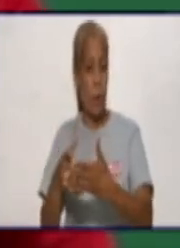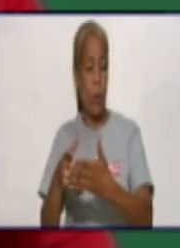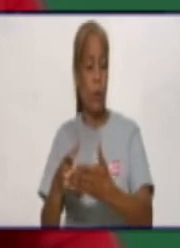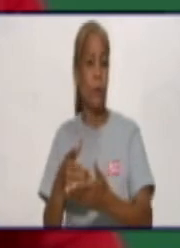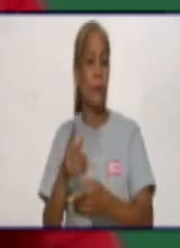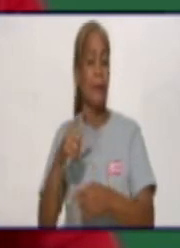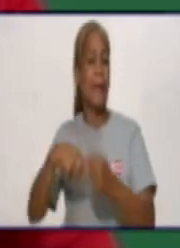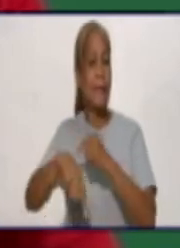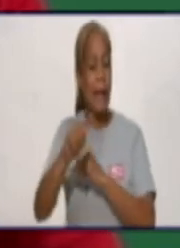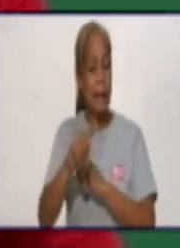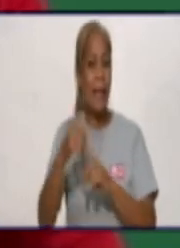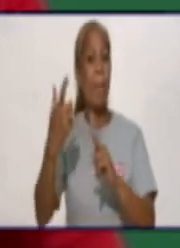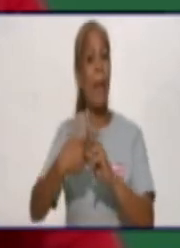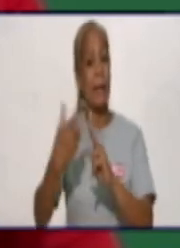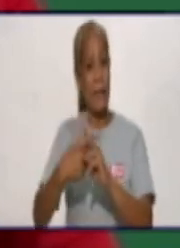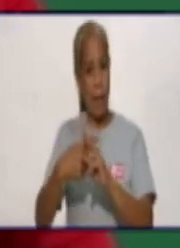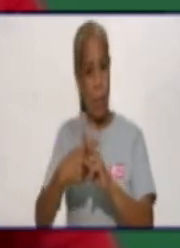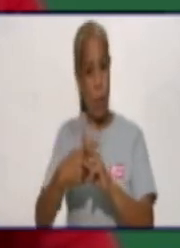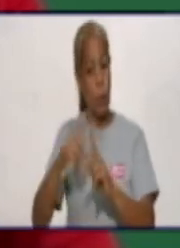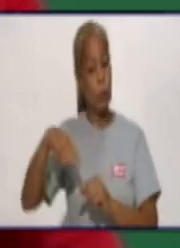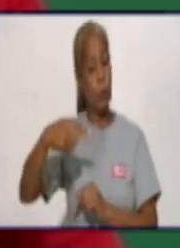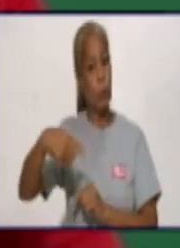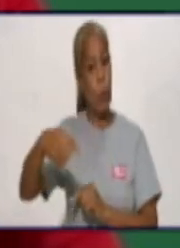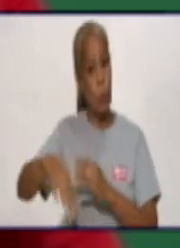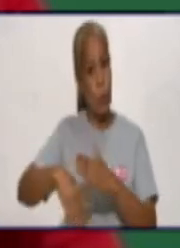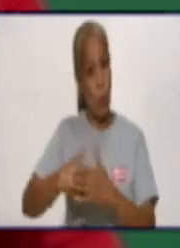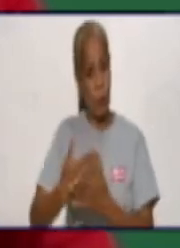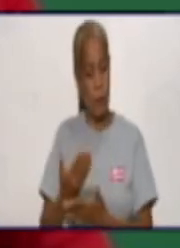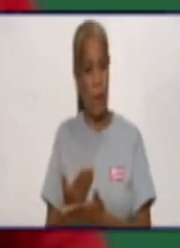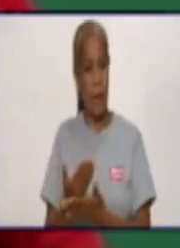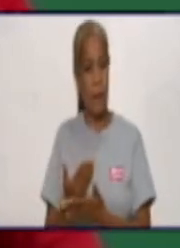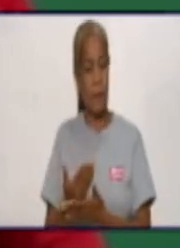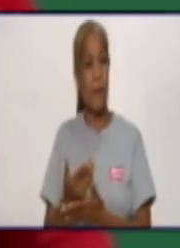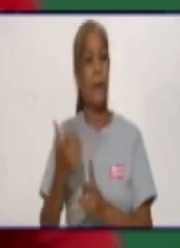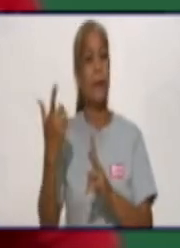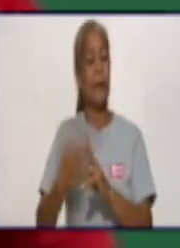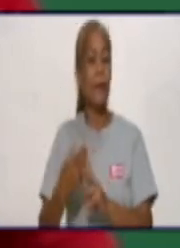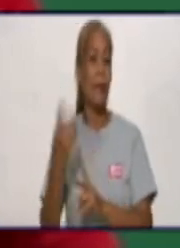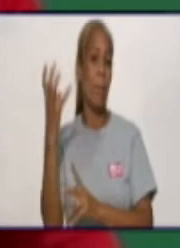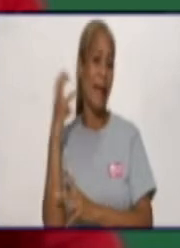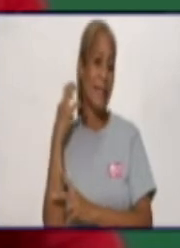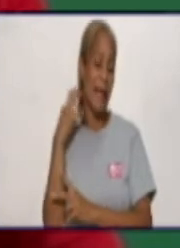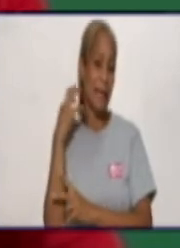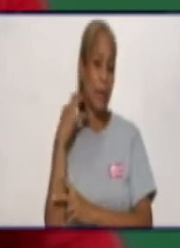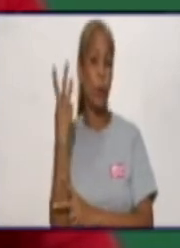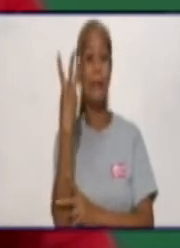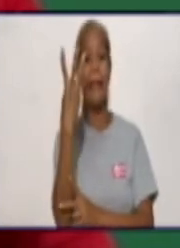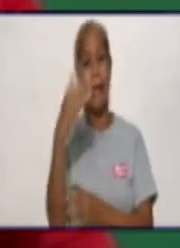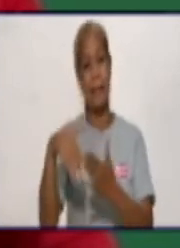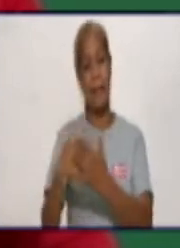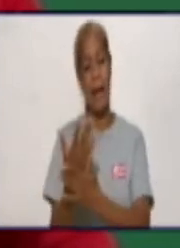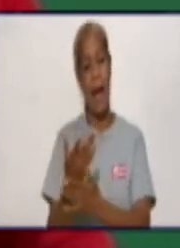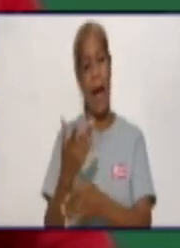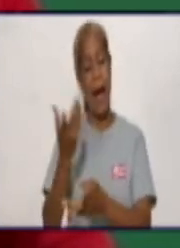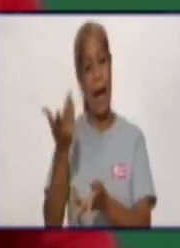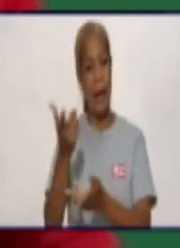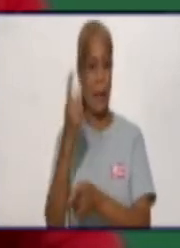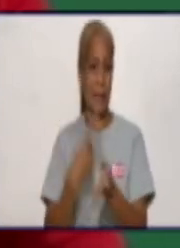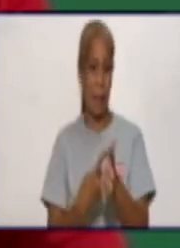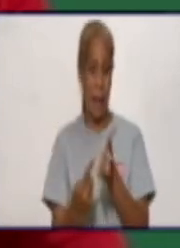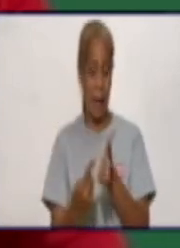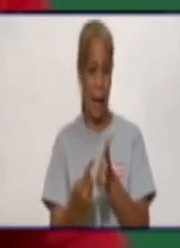diaria a todos los días desde aquí de la de la ciudad de bayamo y manzanillo con tres frecuencias a la semana en el caso de la ruta santiago de